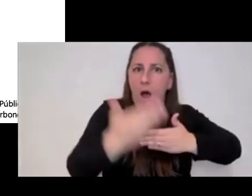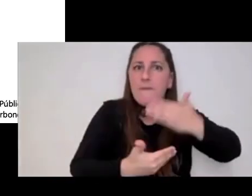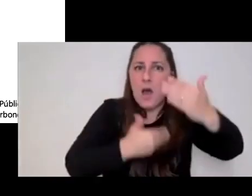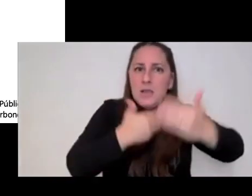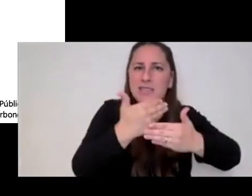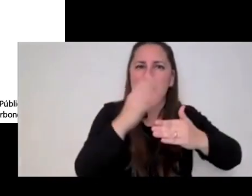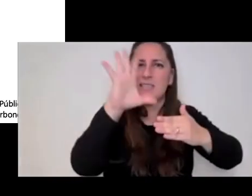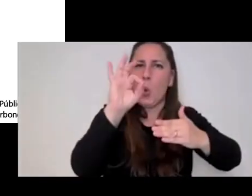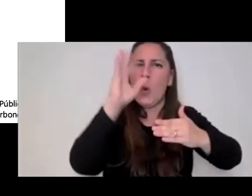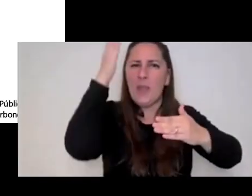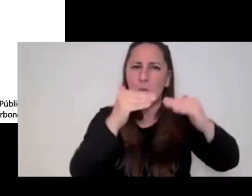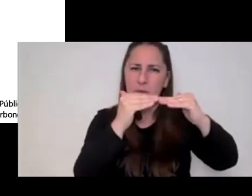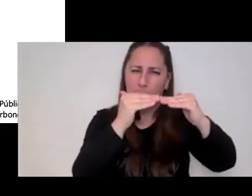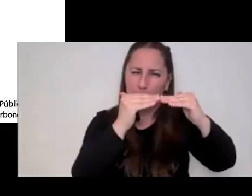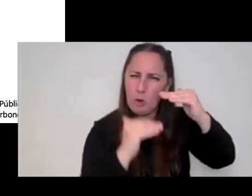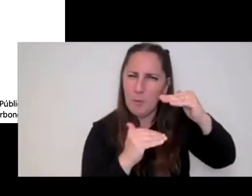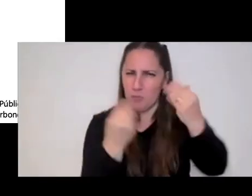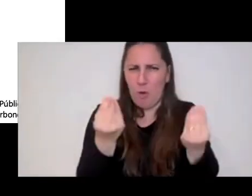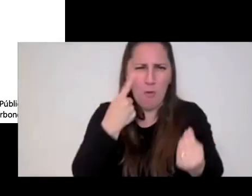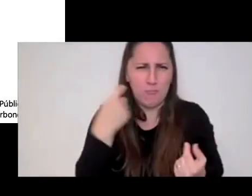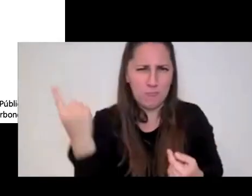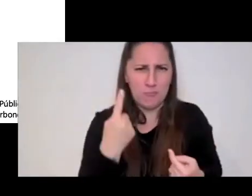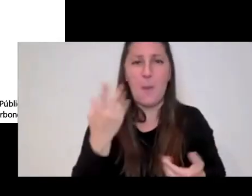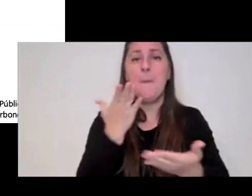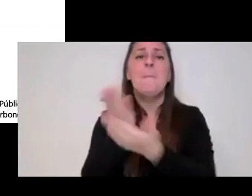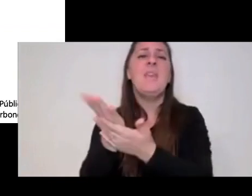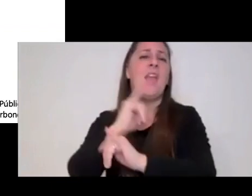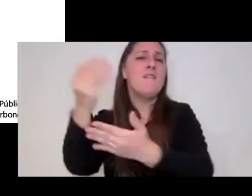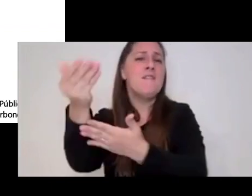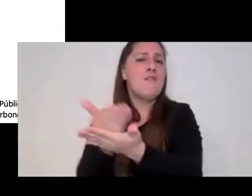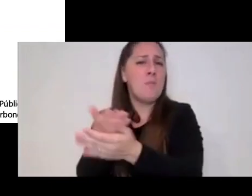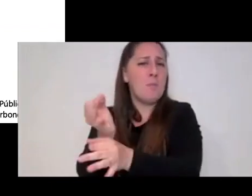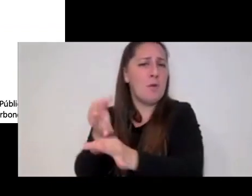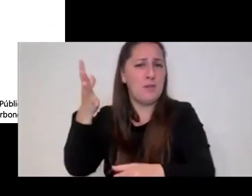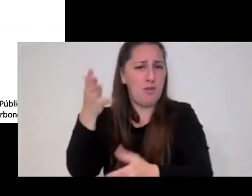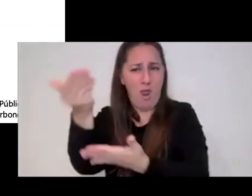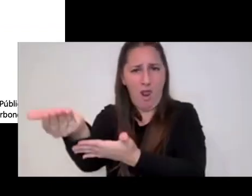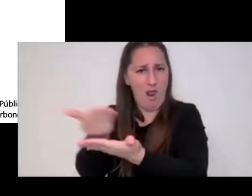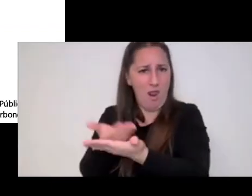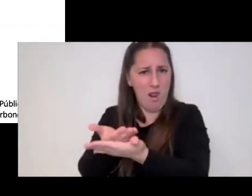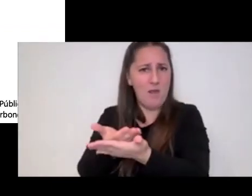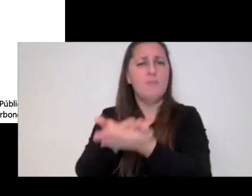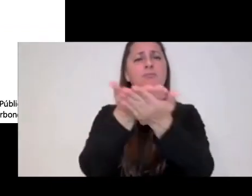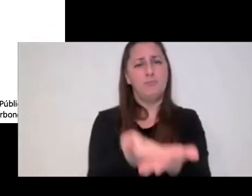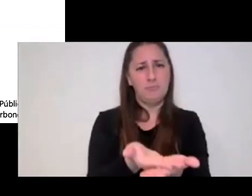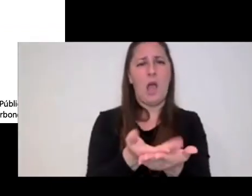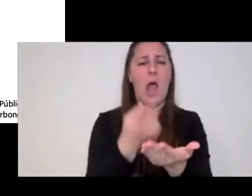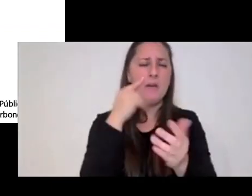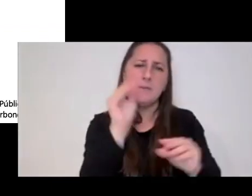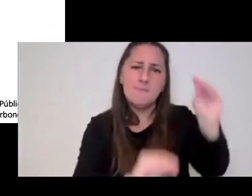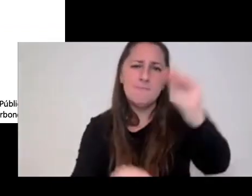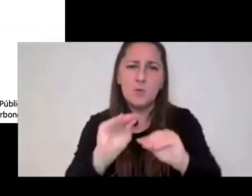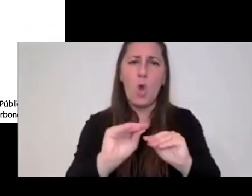50%? Se va a requerir un informe profesional. Ese informe profesional va a tener que ser confeccionado